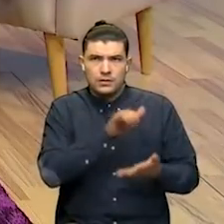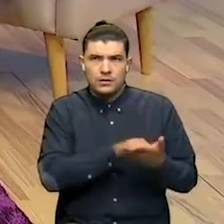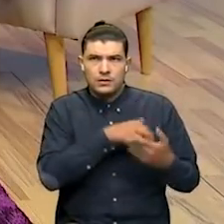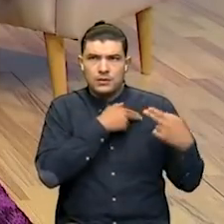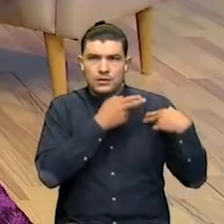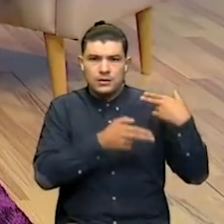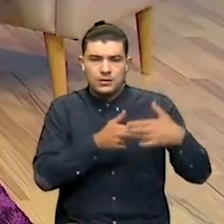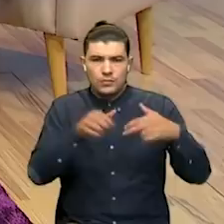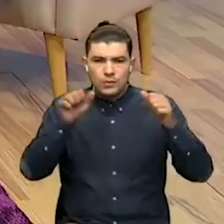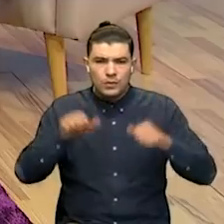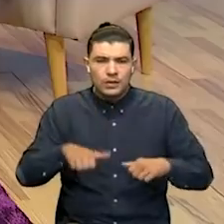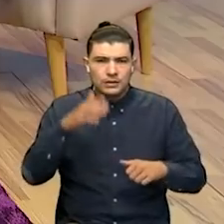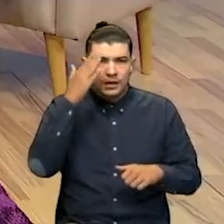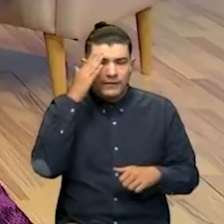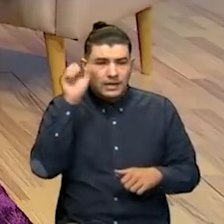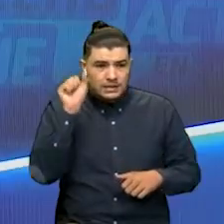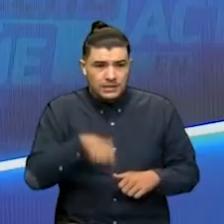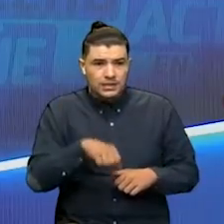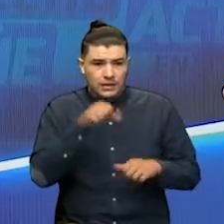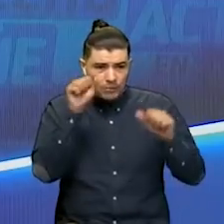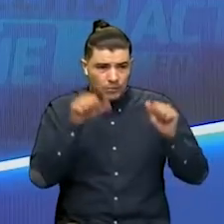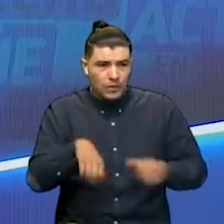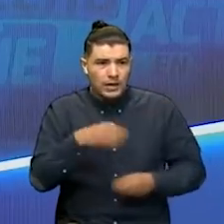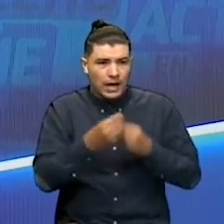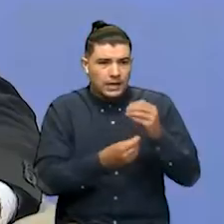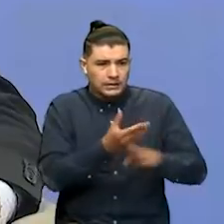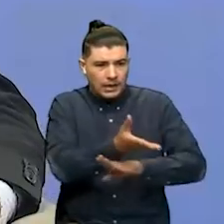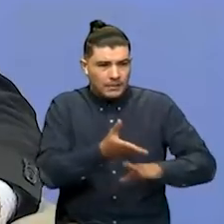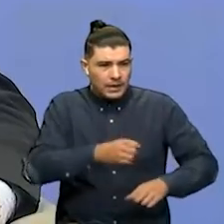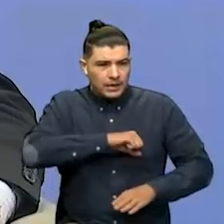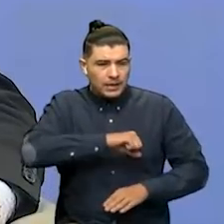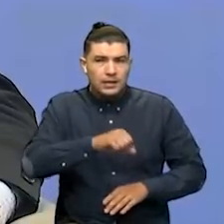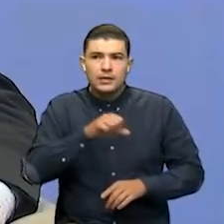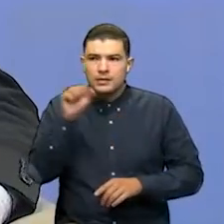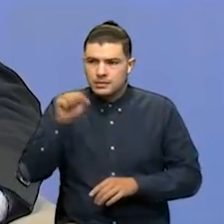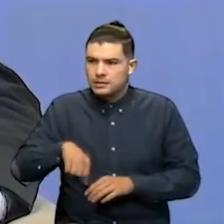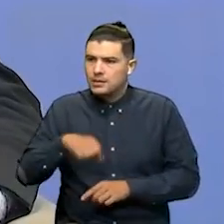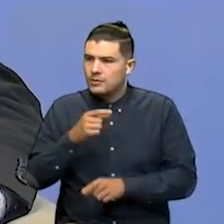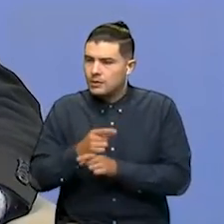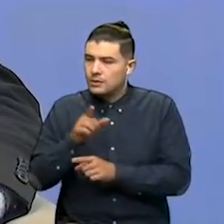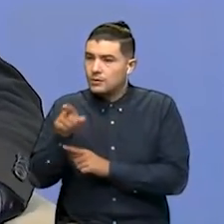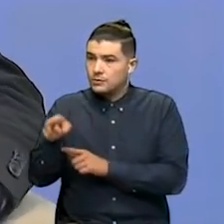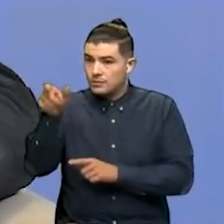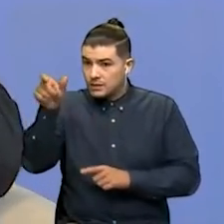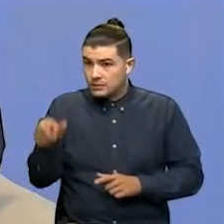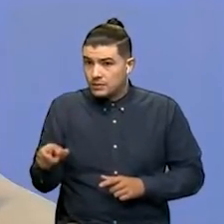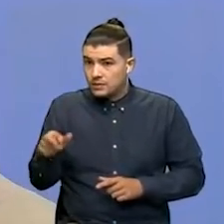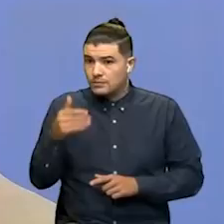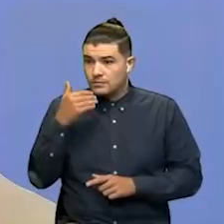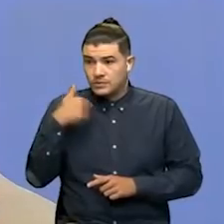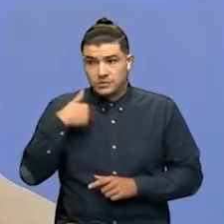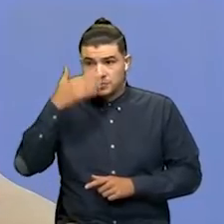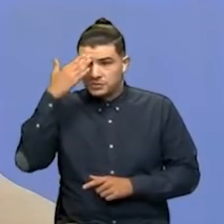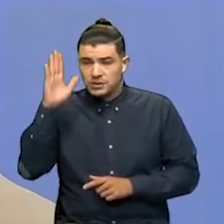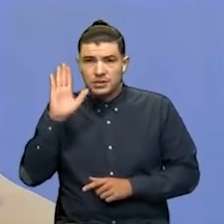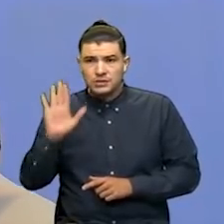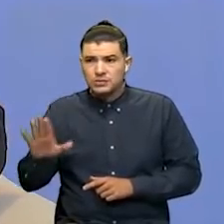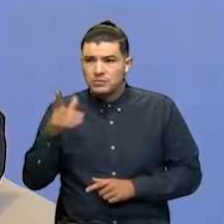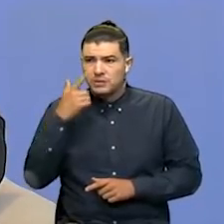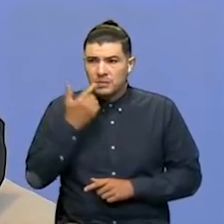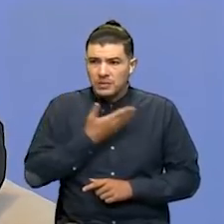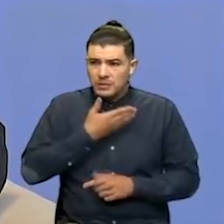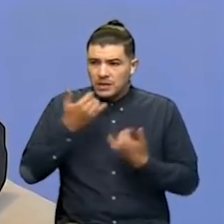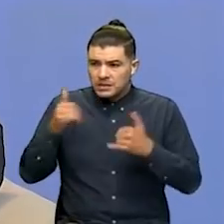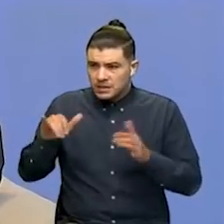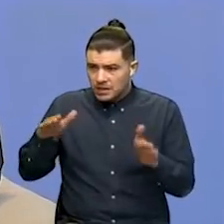sucesorales, uh-huh, para saber si ya pueden entablar precisamente ese. Exactamente, ese sí, sería, si él digamos, bueno, no sé, los padres de él de pronto